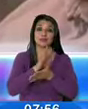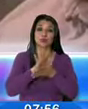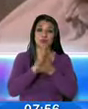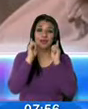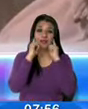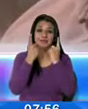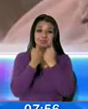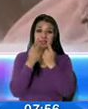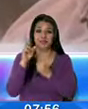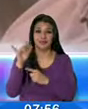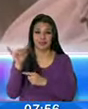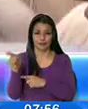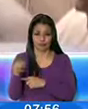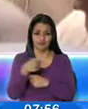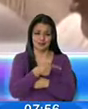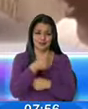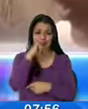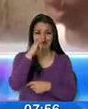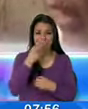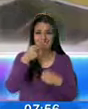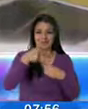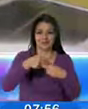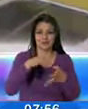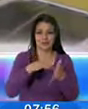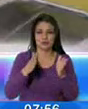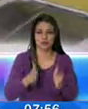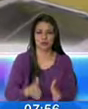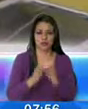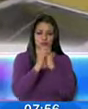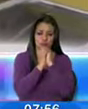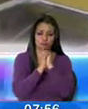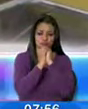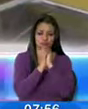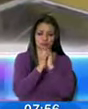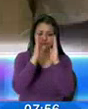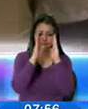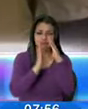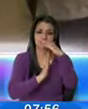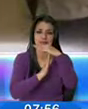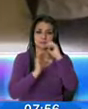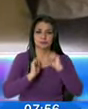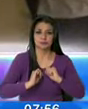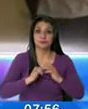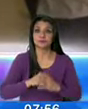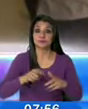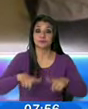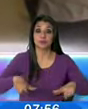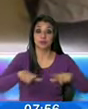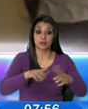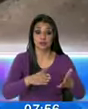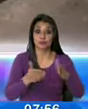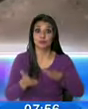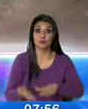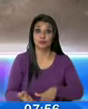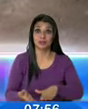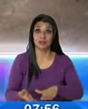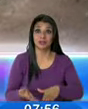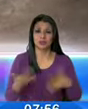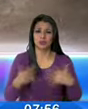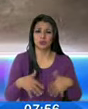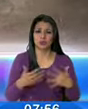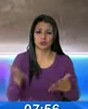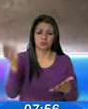la que estudiaba, rezan junto a familiares y amigos por su eterno descanso. En el sitio donde falleció Nadia quedan como